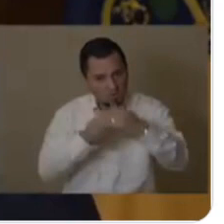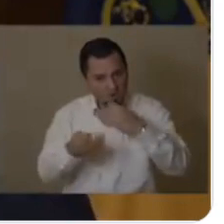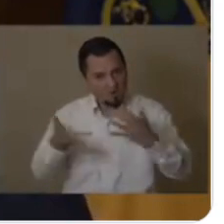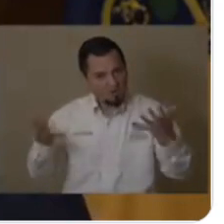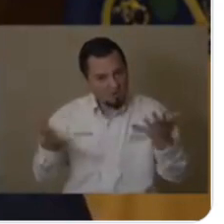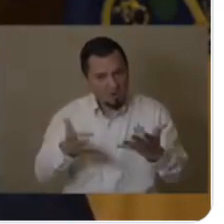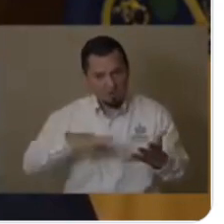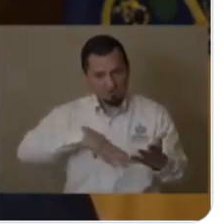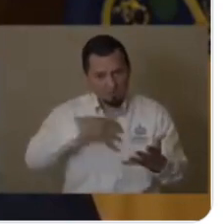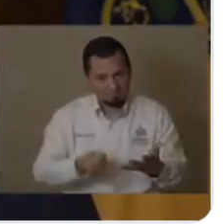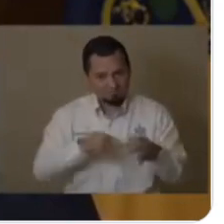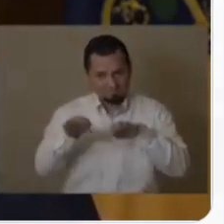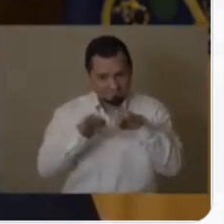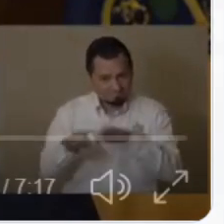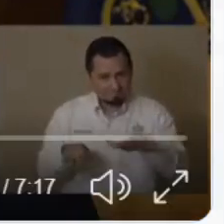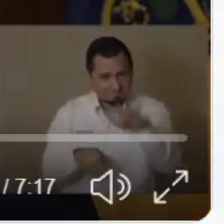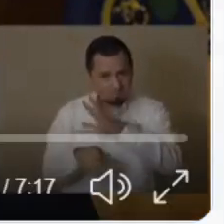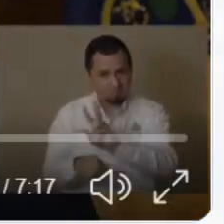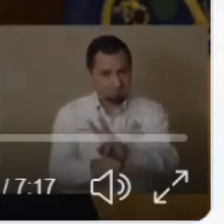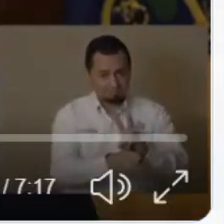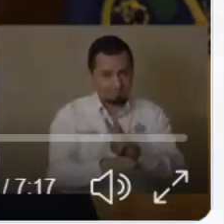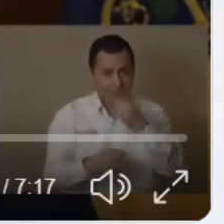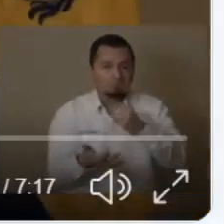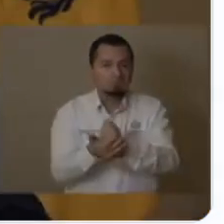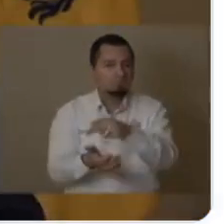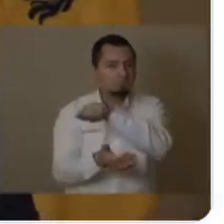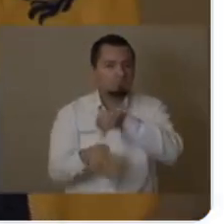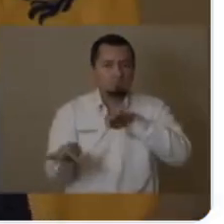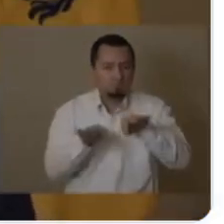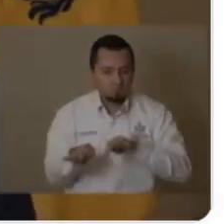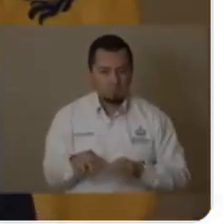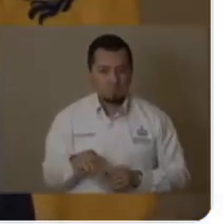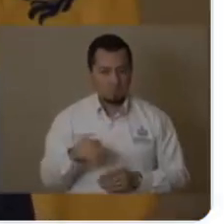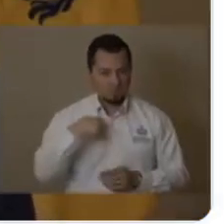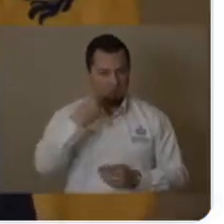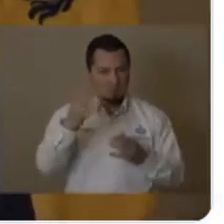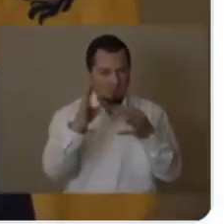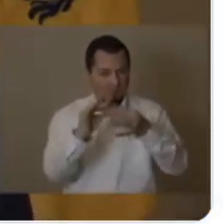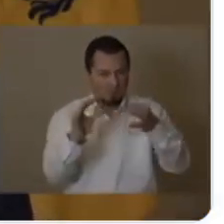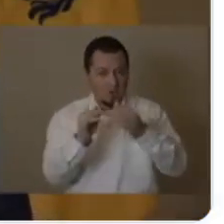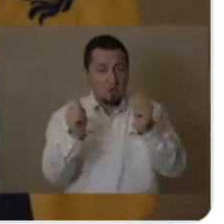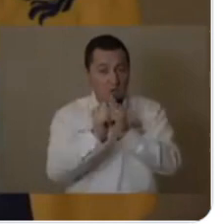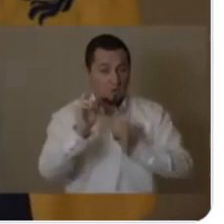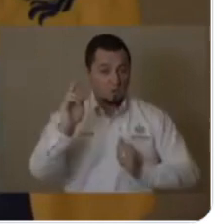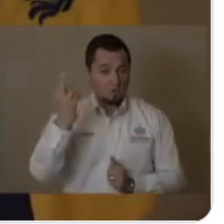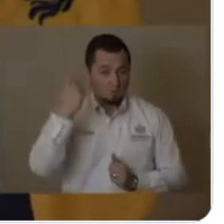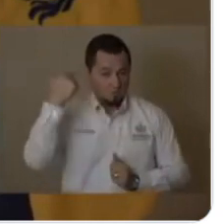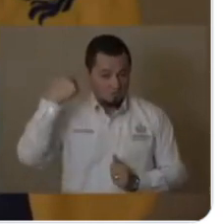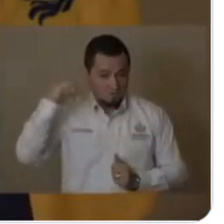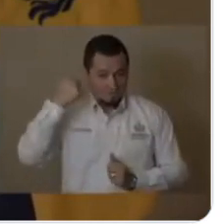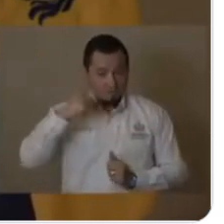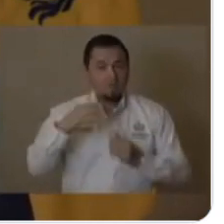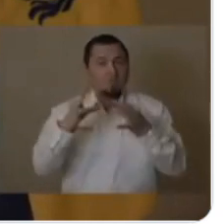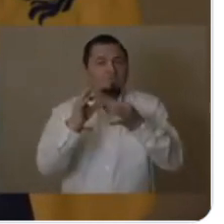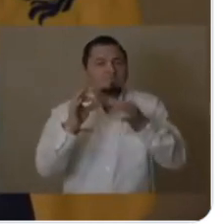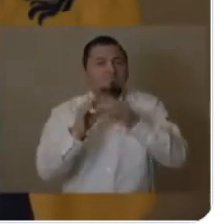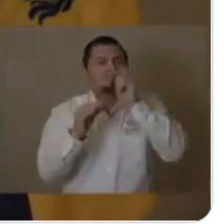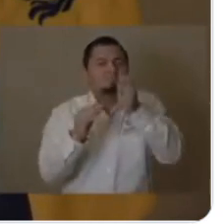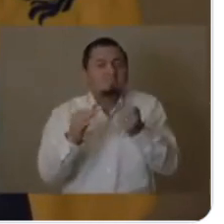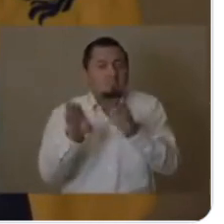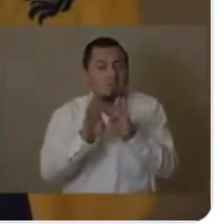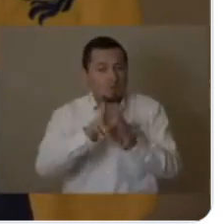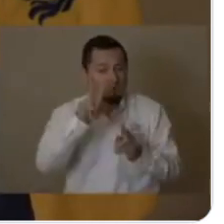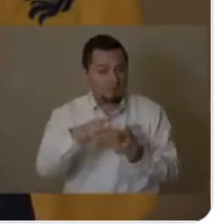medidas de seguridad sanitaria, a cumplir con las disposiciones reglamentarias. La naturaleza de su trabajo tiene que salir a la calle para cuidarnos a todos. los médicos,